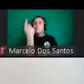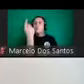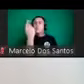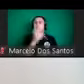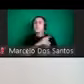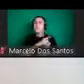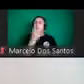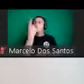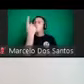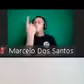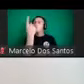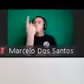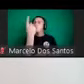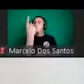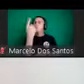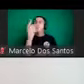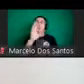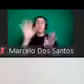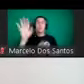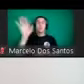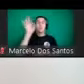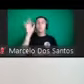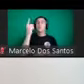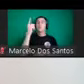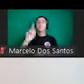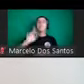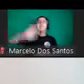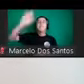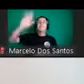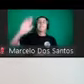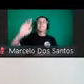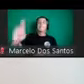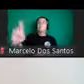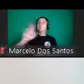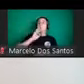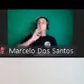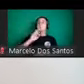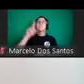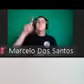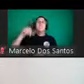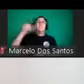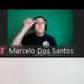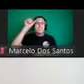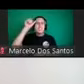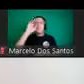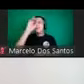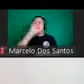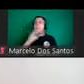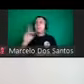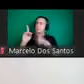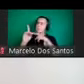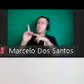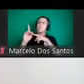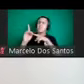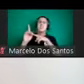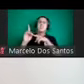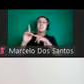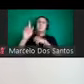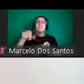qué es para él o ella discapacidad. Así cortito, lo que le venga a la mente.